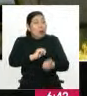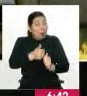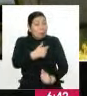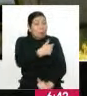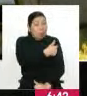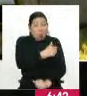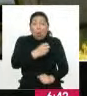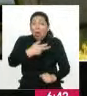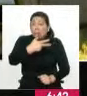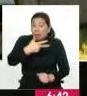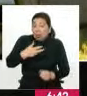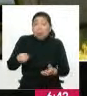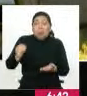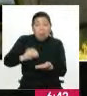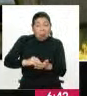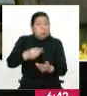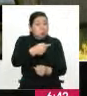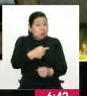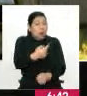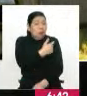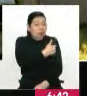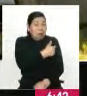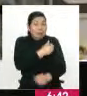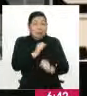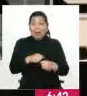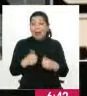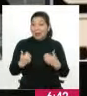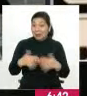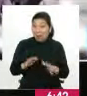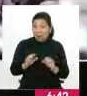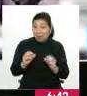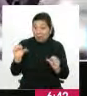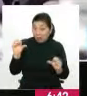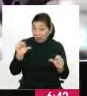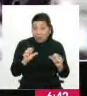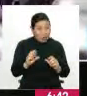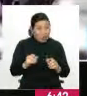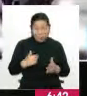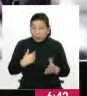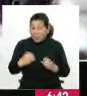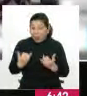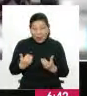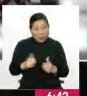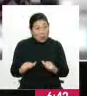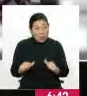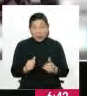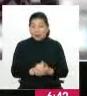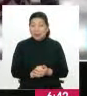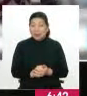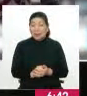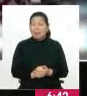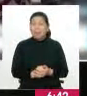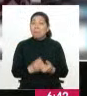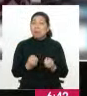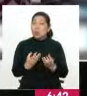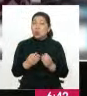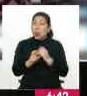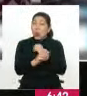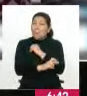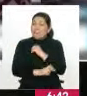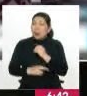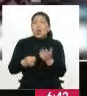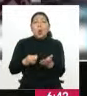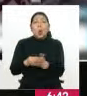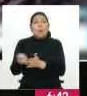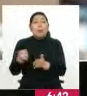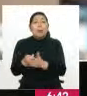2 a 3 semanas para tener una nueva versión de Correcto. vacuna frente a la Pero ya actual. las elaboradas, doctor, no se pueden actualizar. Le digo porque muchos países compran,